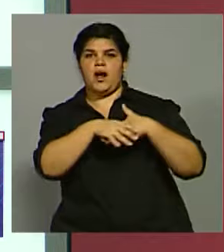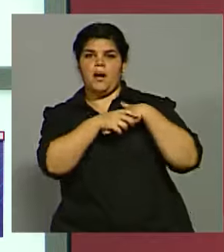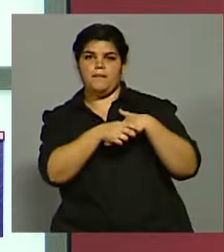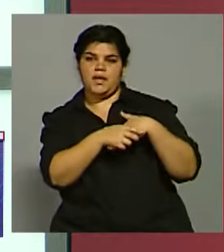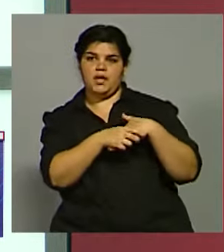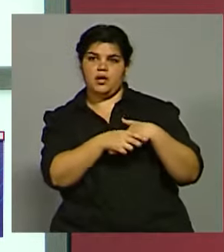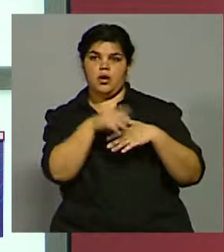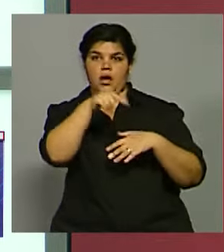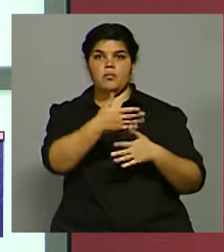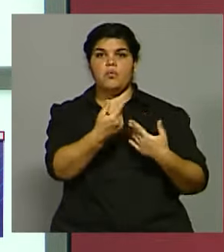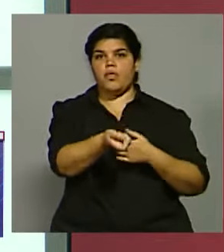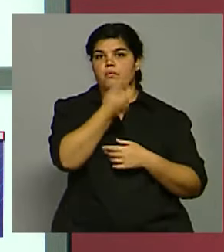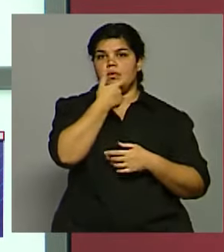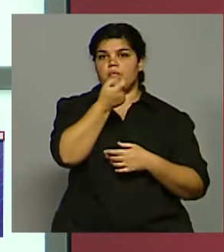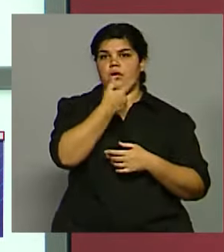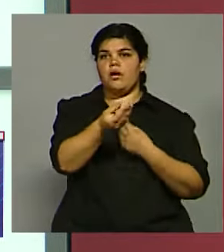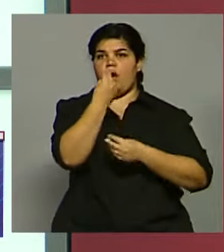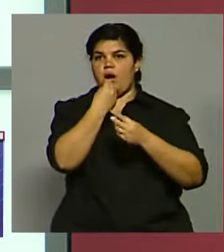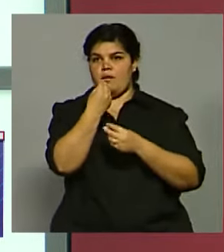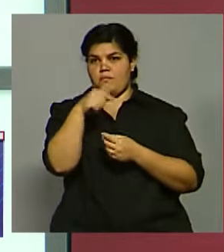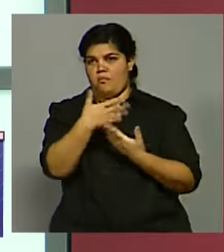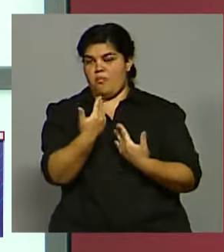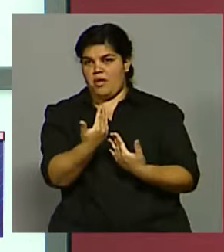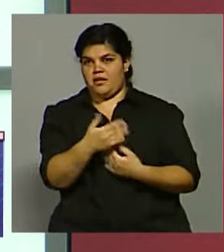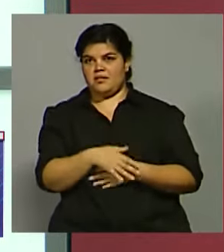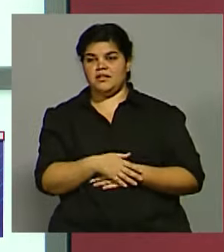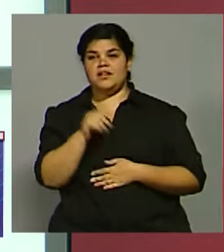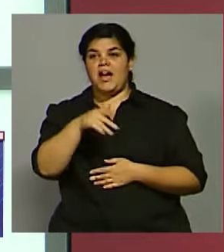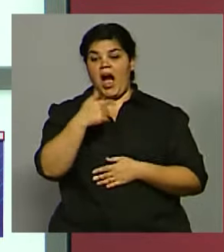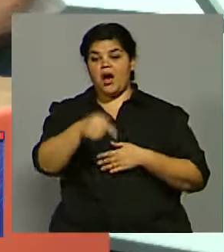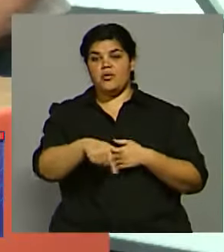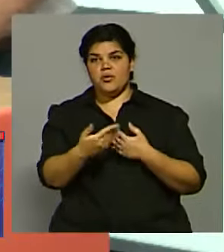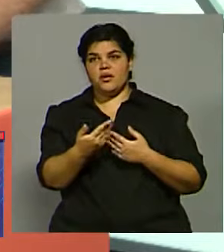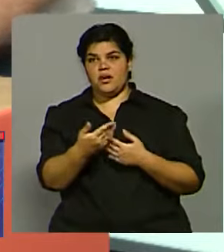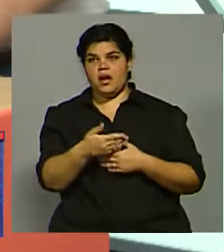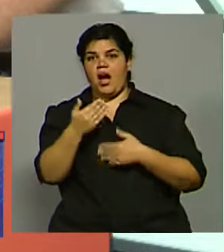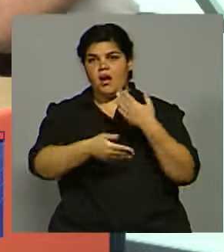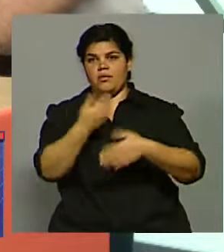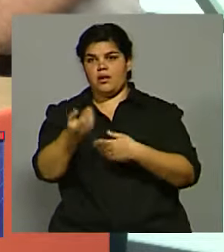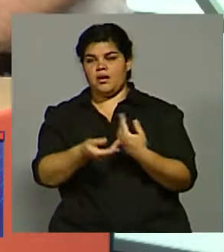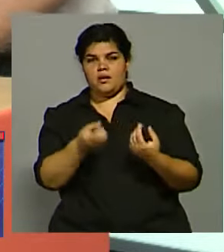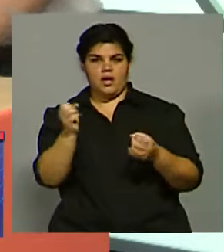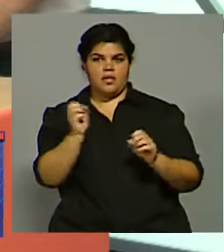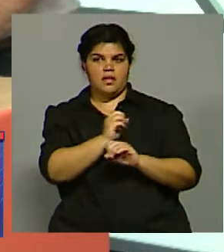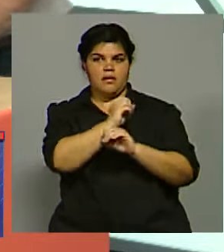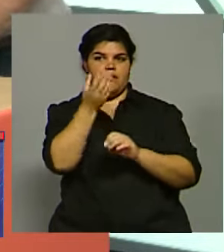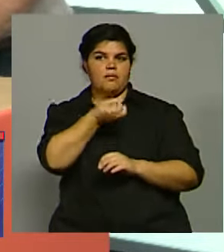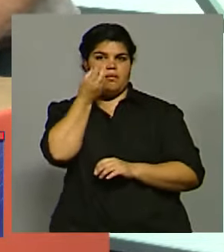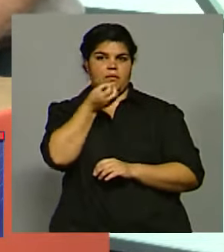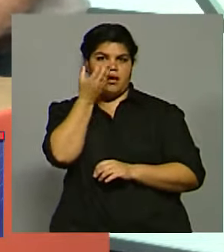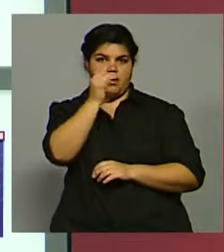obispo amigo, podía comulgar. Ahora puede hacerlo mediante, claro, un proceso de discernimiento. Está blanqueado, digamos. Lo ha blanqueado. Es decir, no hay ninguna